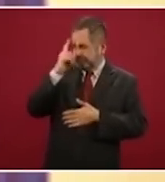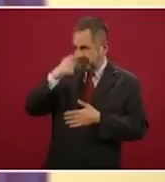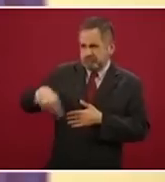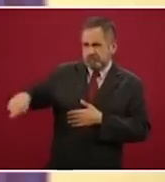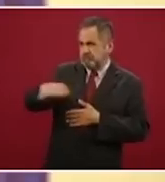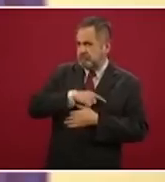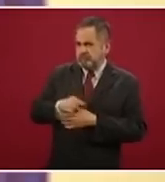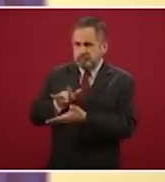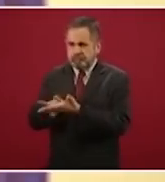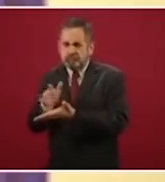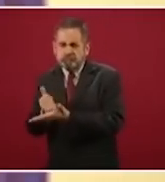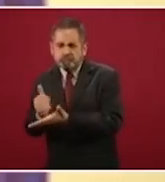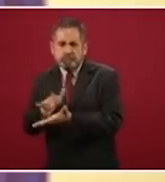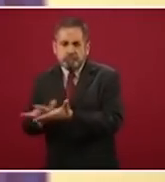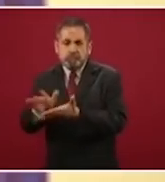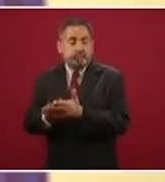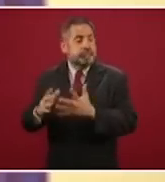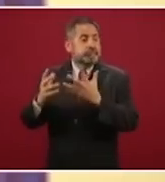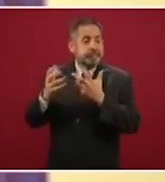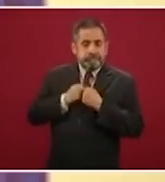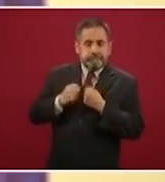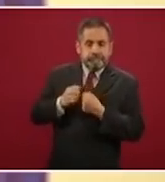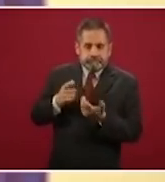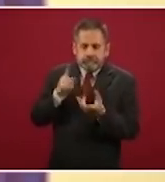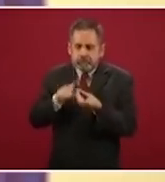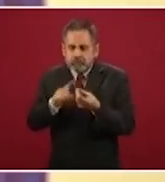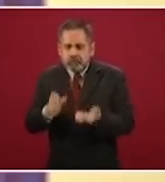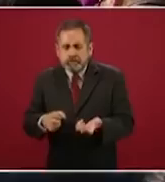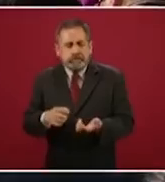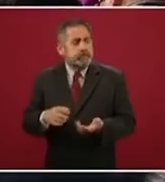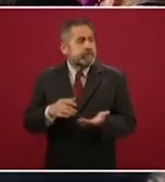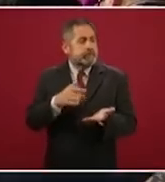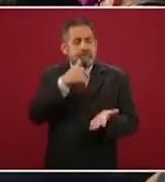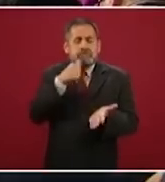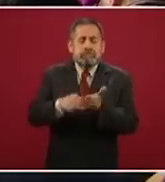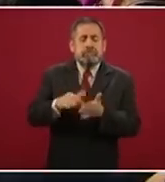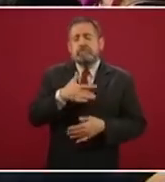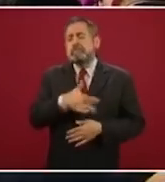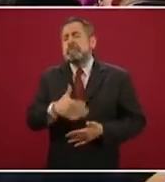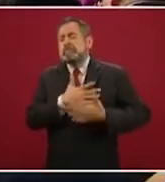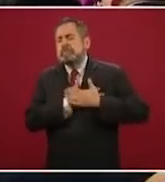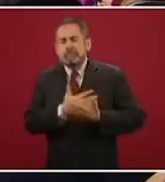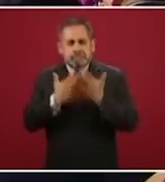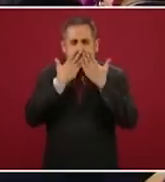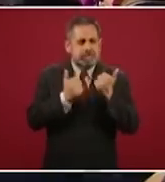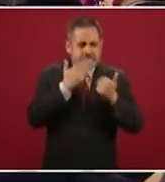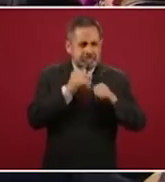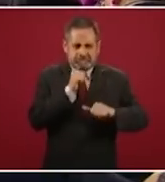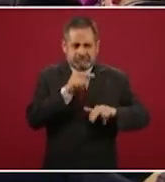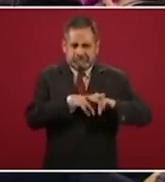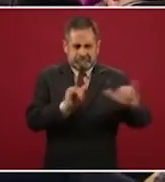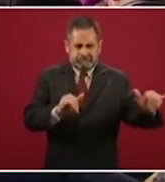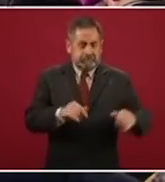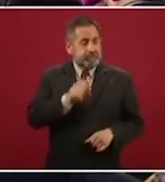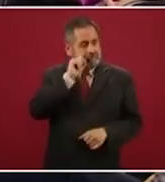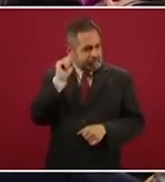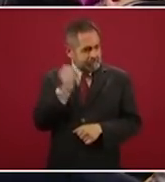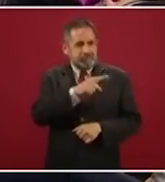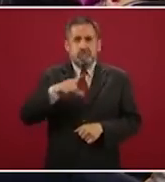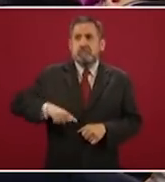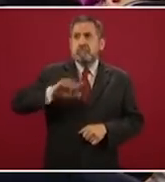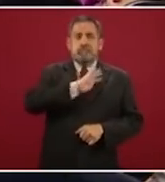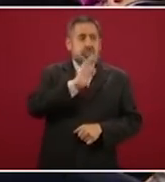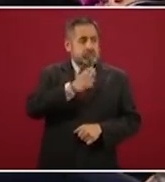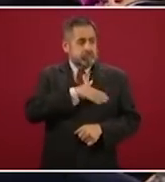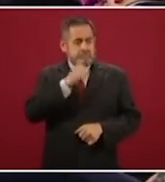En la correspondencia interceptada no apareció ninguna carta amatoria y el mismo empeño que tuvo el gobierno español para que yo